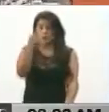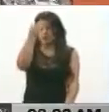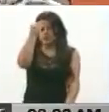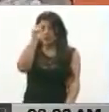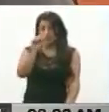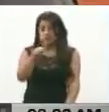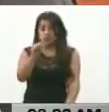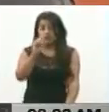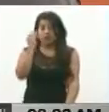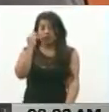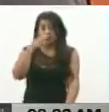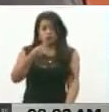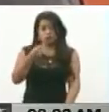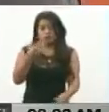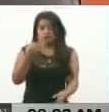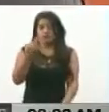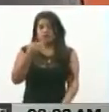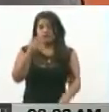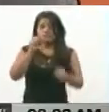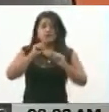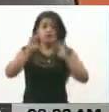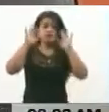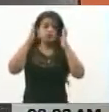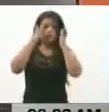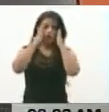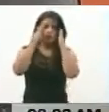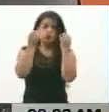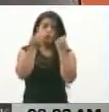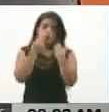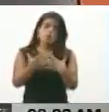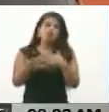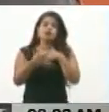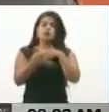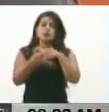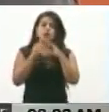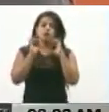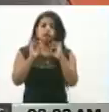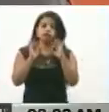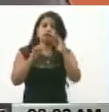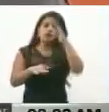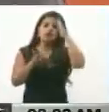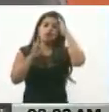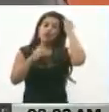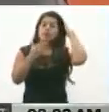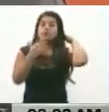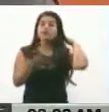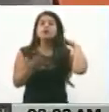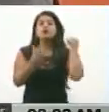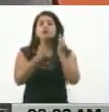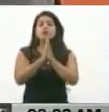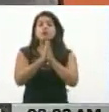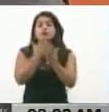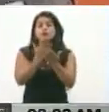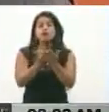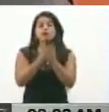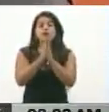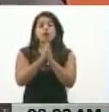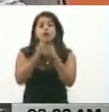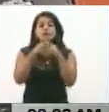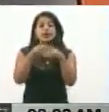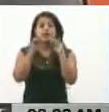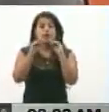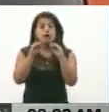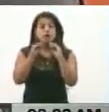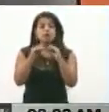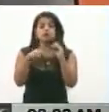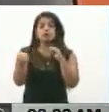se fueron maravillados con la capacidad técnica que tenemos y nos pidieron incluso que dictáramos cursos a